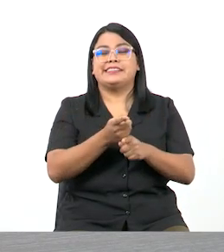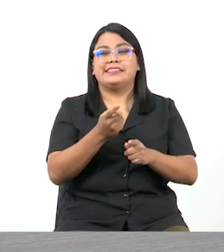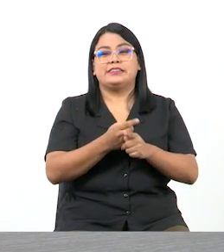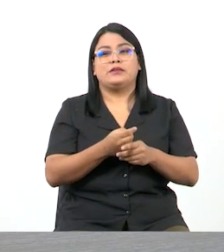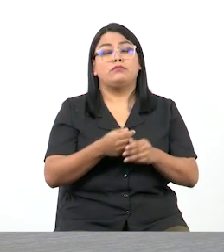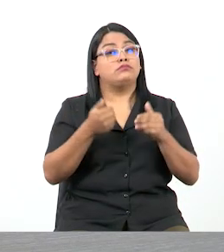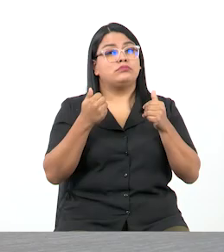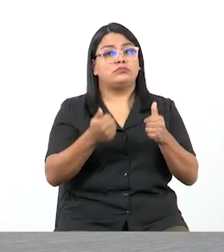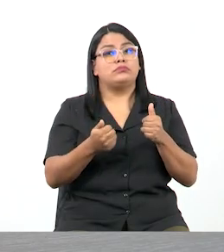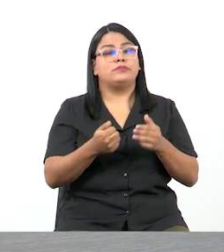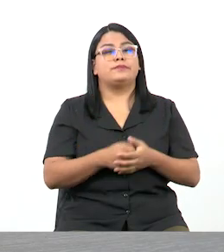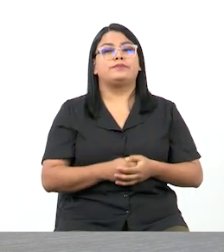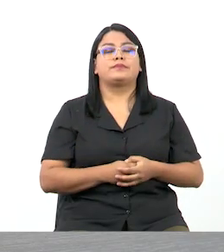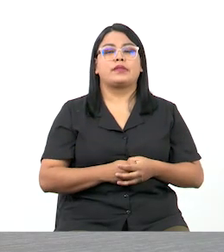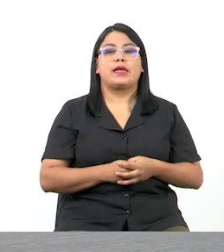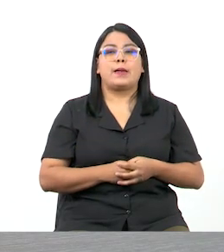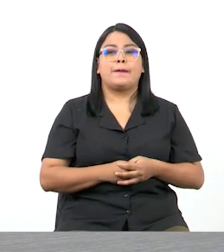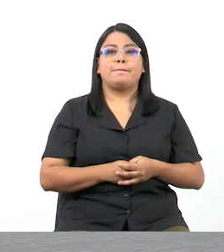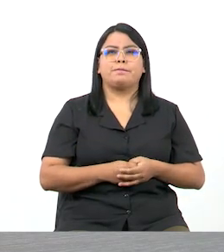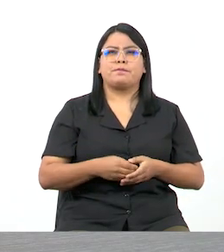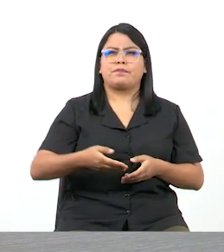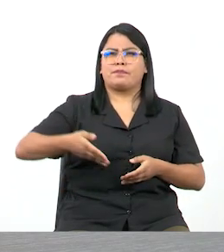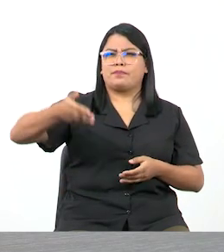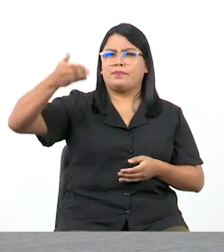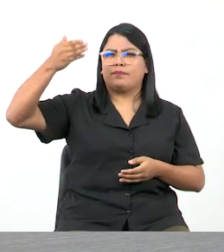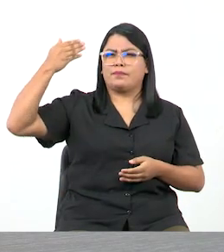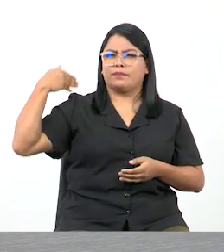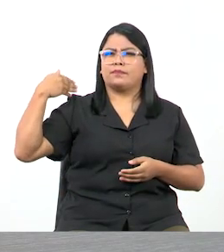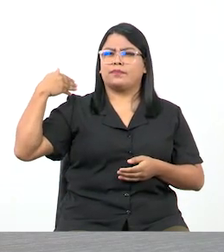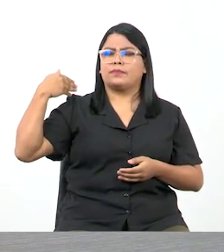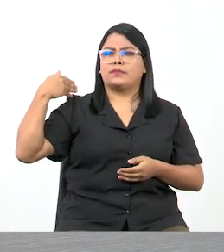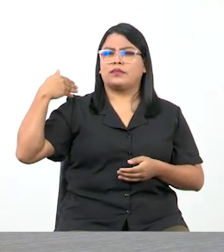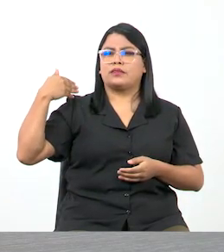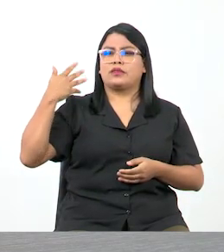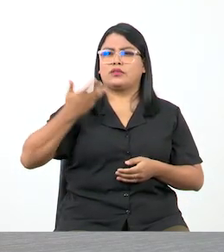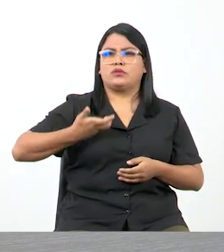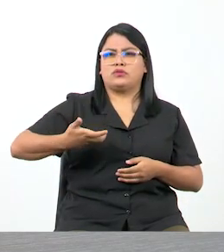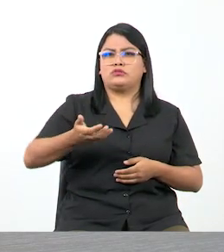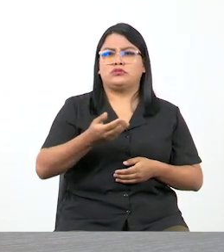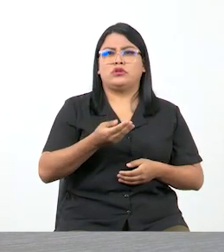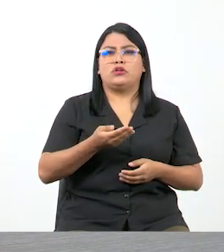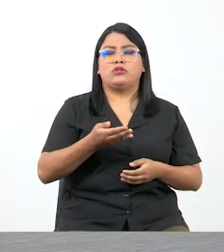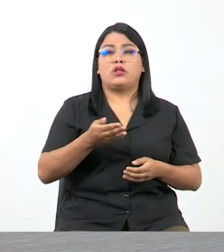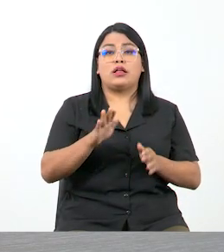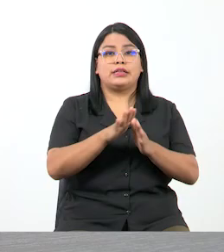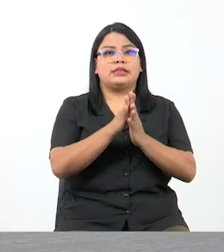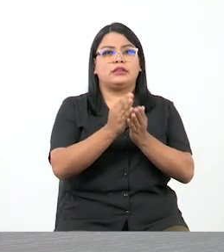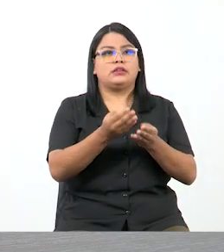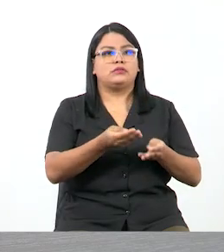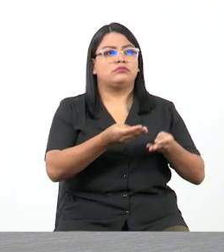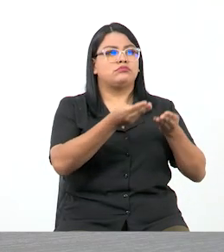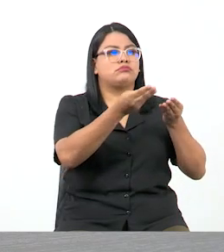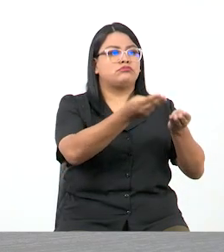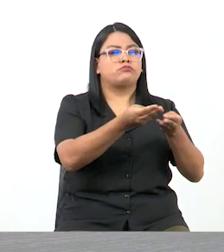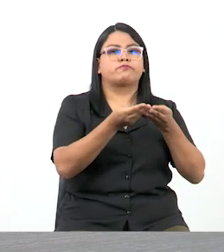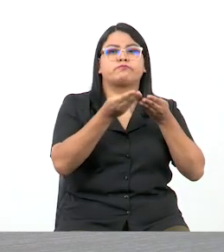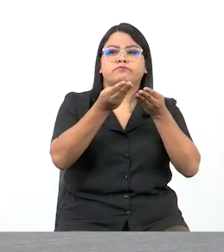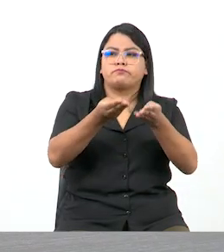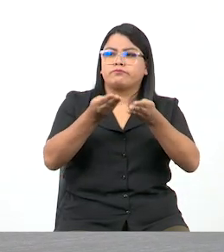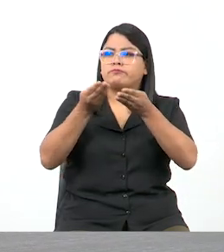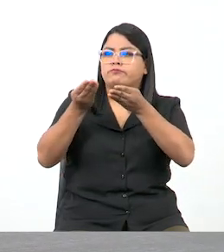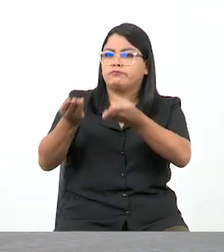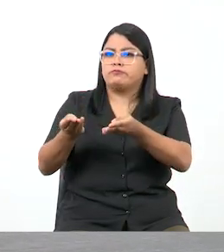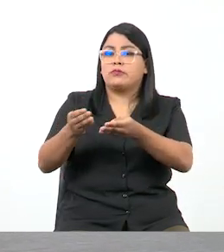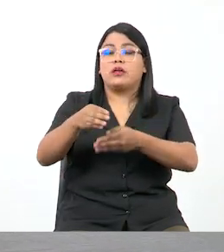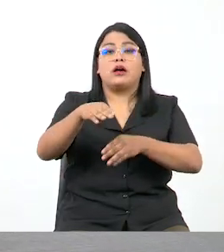Así es, Oliver. Bueno, coméntenos. El año pasado nosotros hicimos entrega de libros para el nivel de